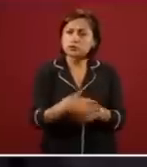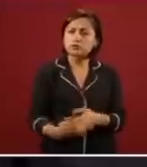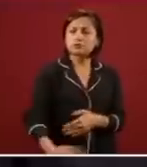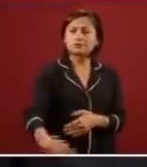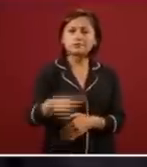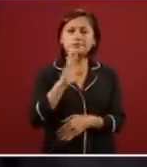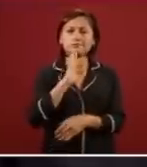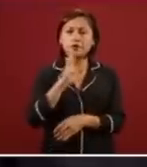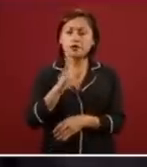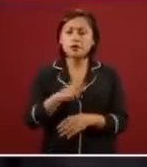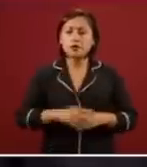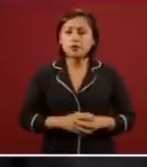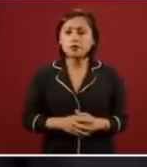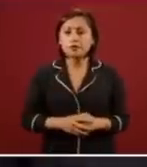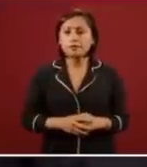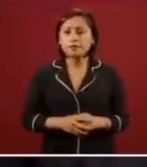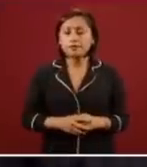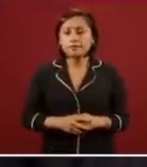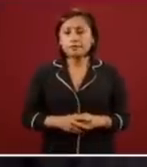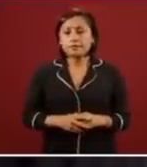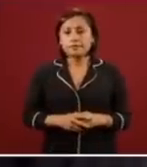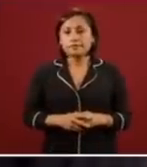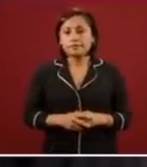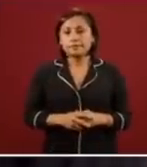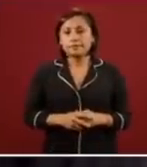resolver y